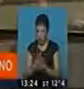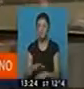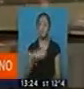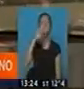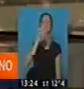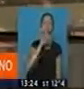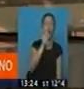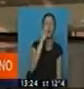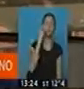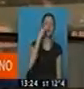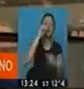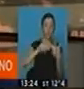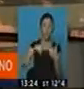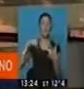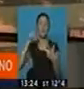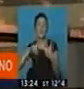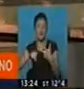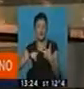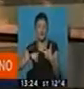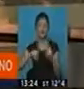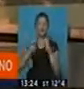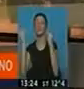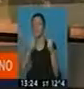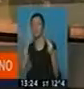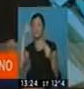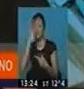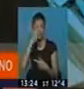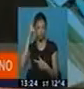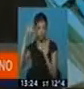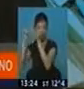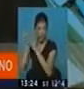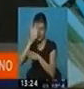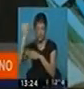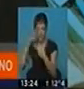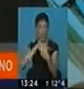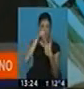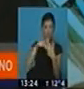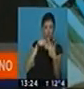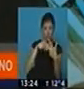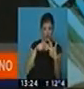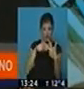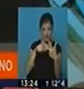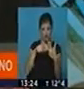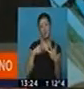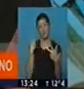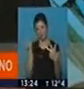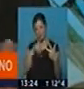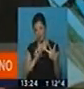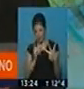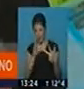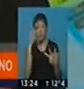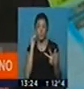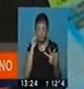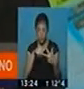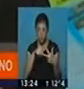y España son los únicos tres de los 28 países de la Unión Europea, todavía con el Reino Unido incluido, que han